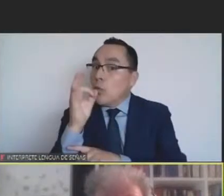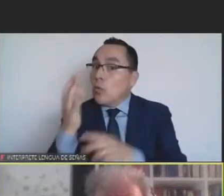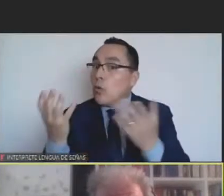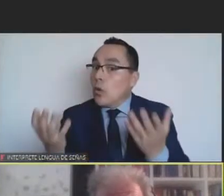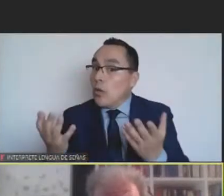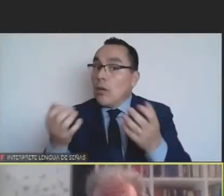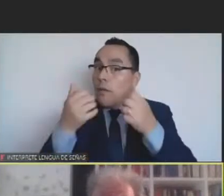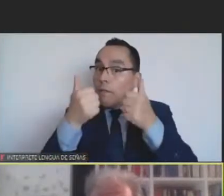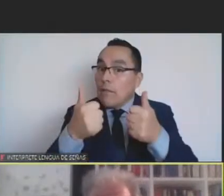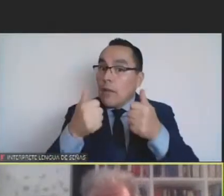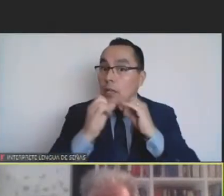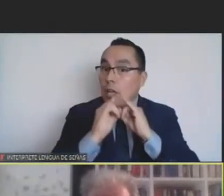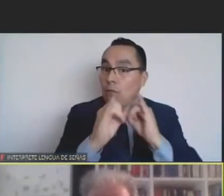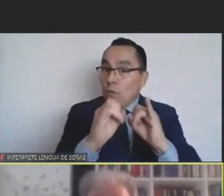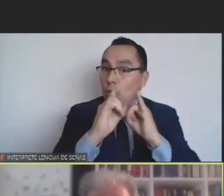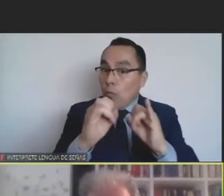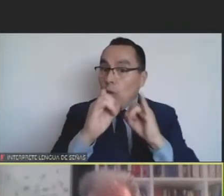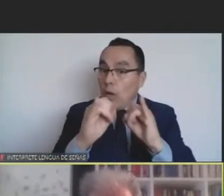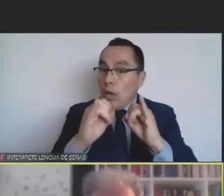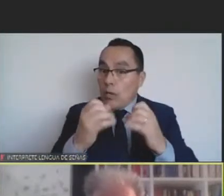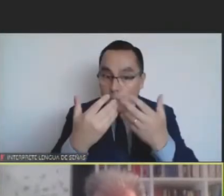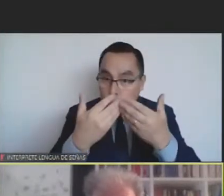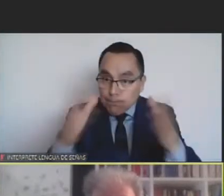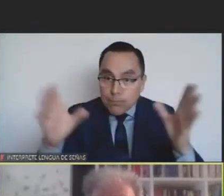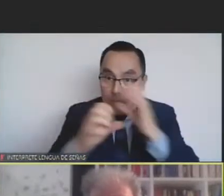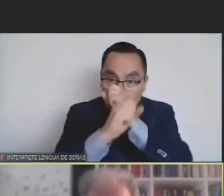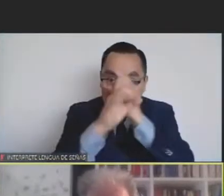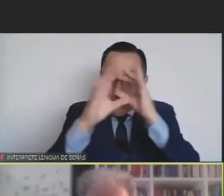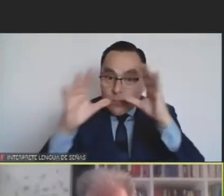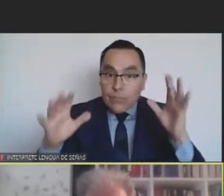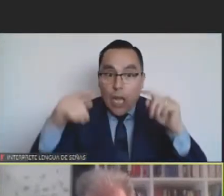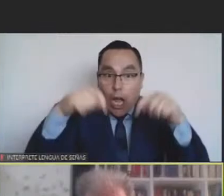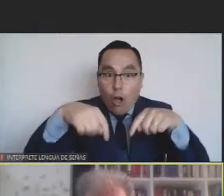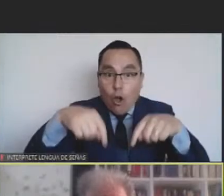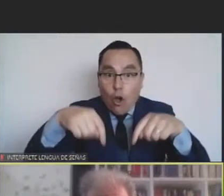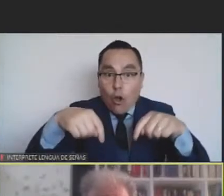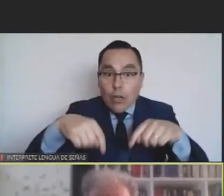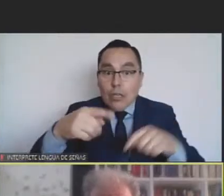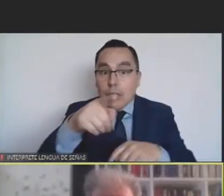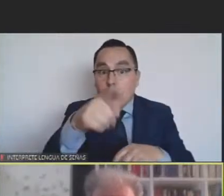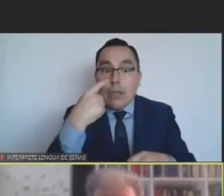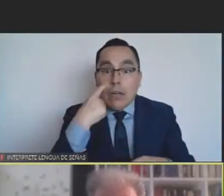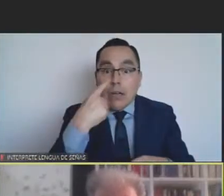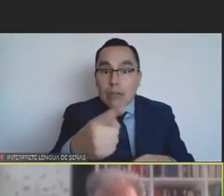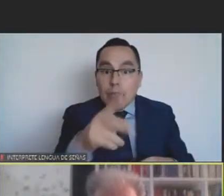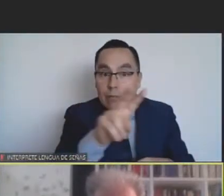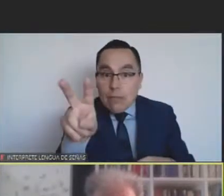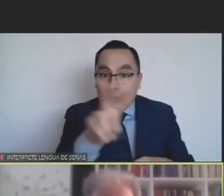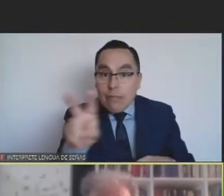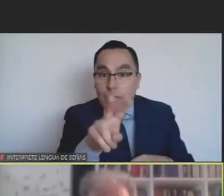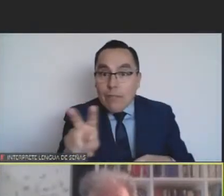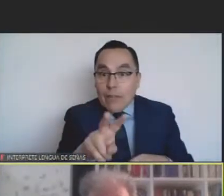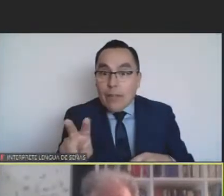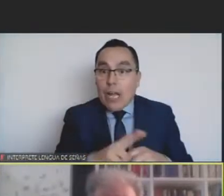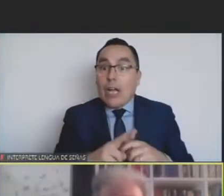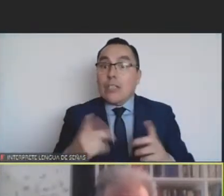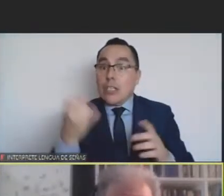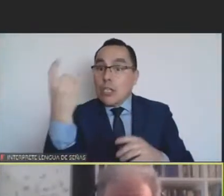informadas debidamente, como nos informa hoy día, hace media hora, esto fresquito el horno, el observatorio de la